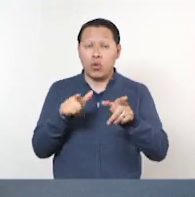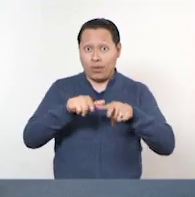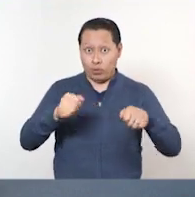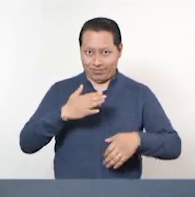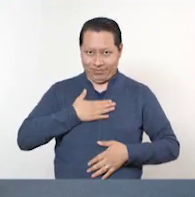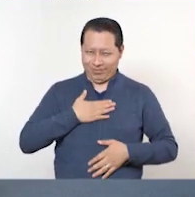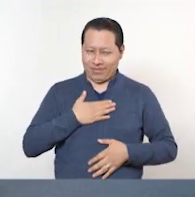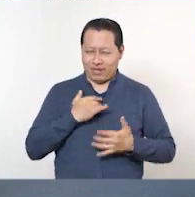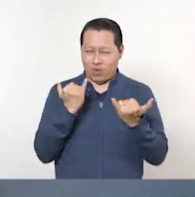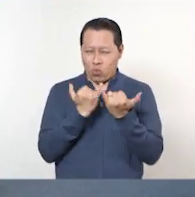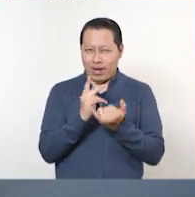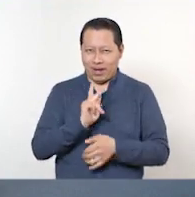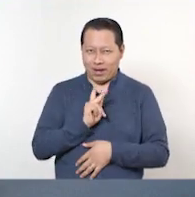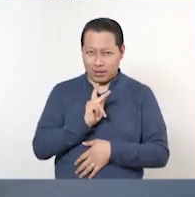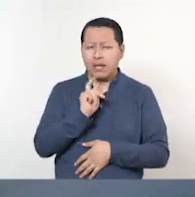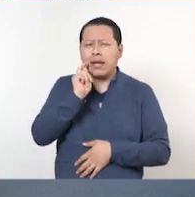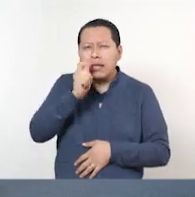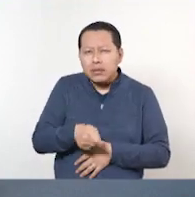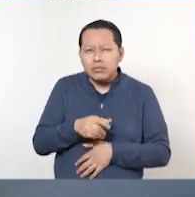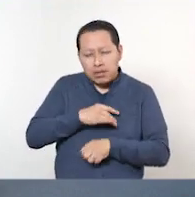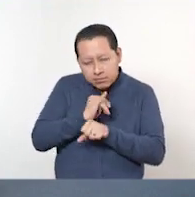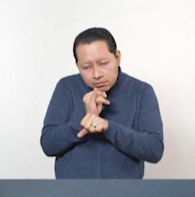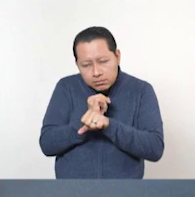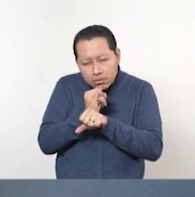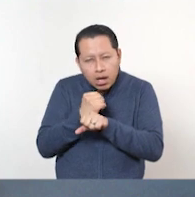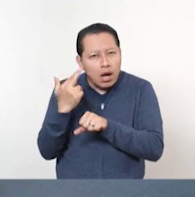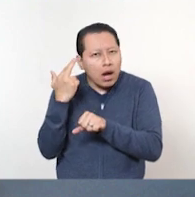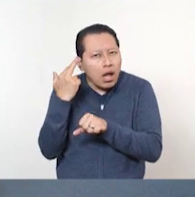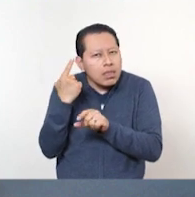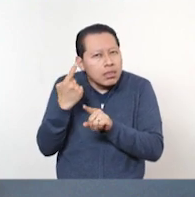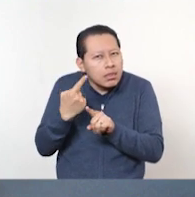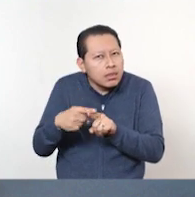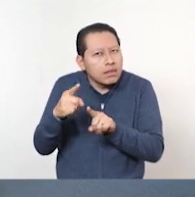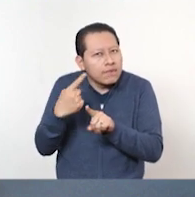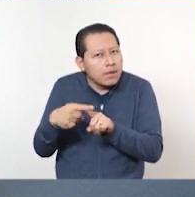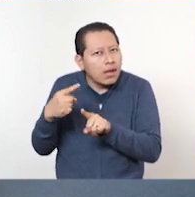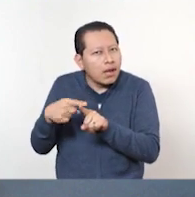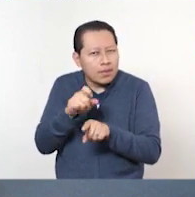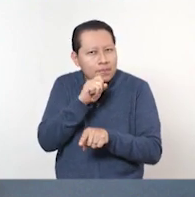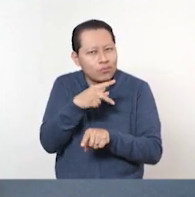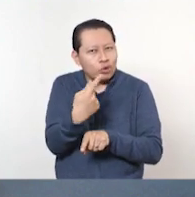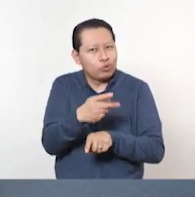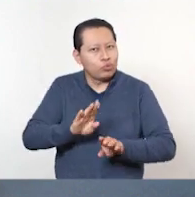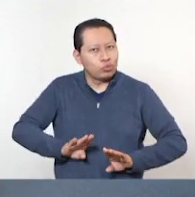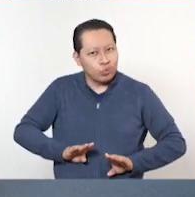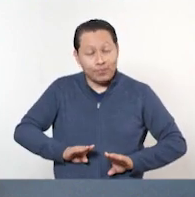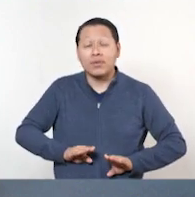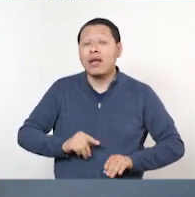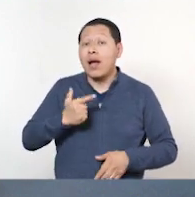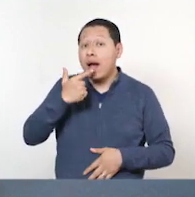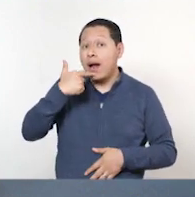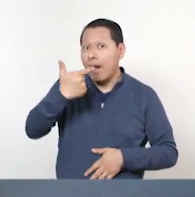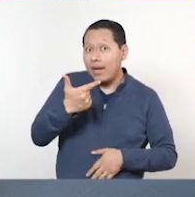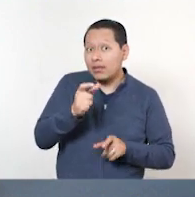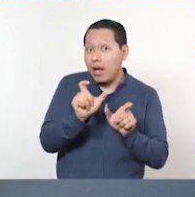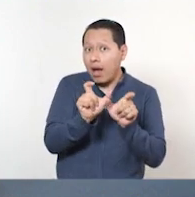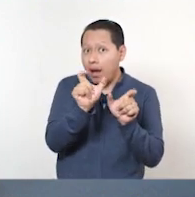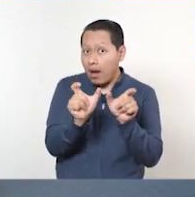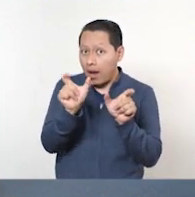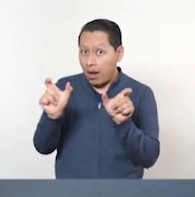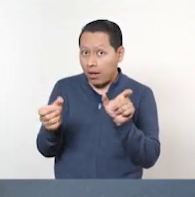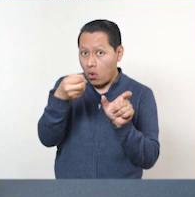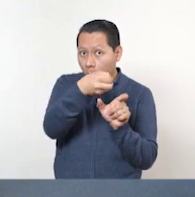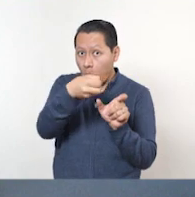lingüistas como yo hemos aprendido que tienen un repertorio de sonidos distintivos de esa lengua, una gramática